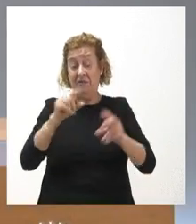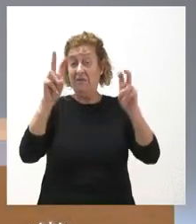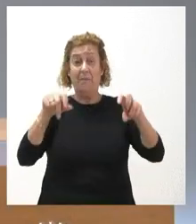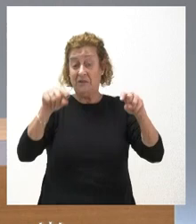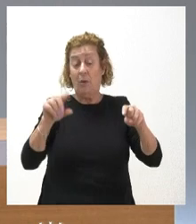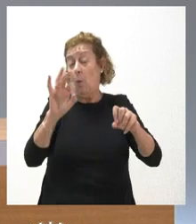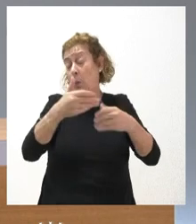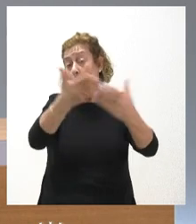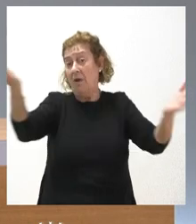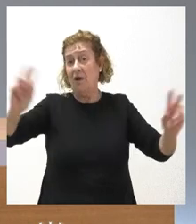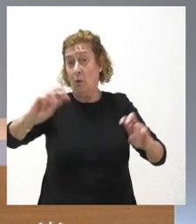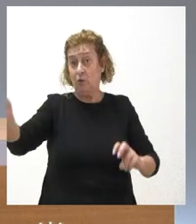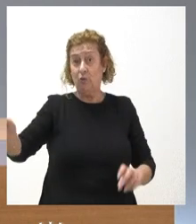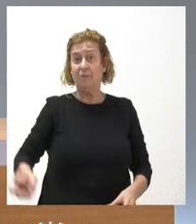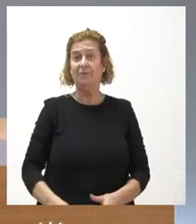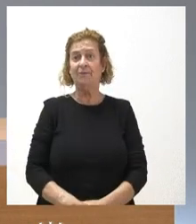cualquier